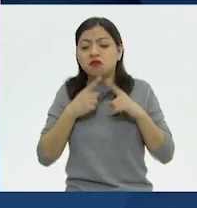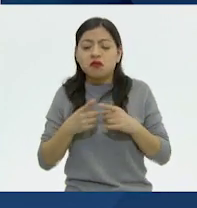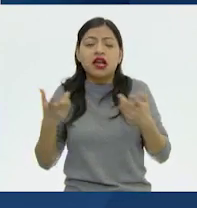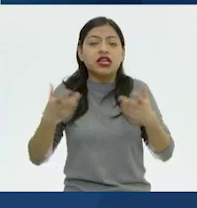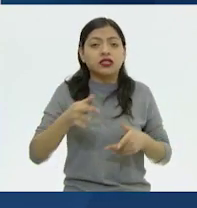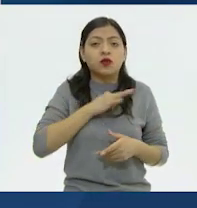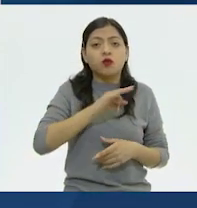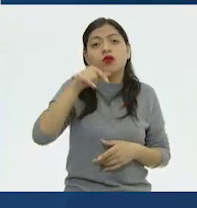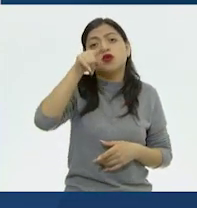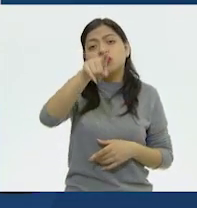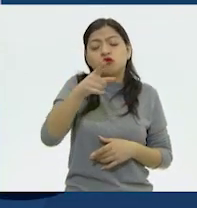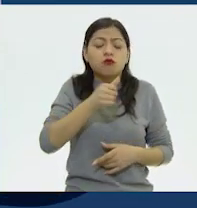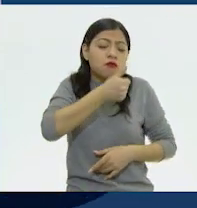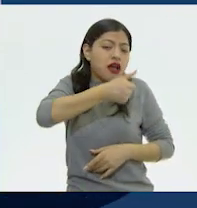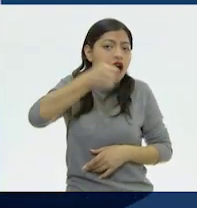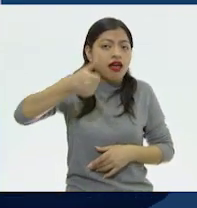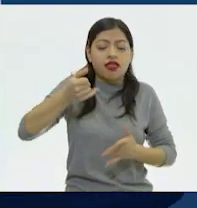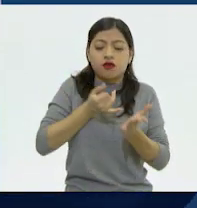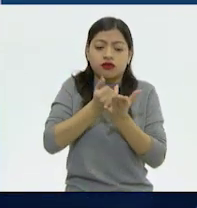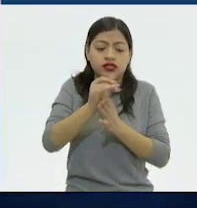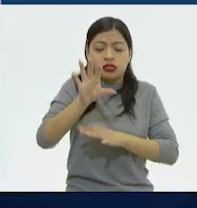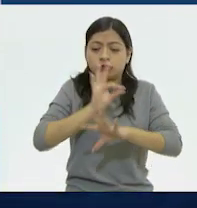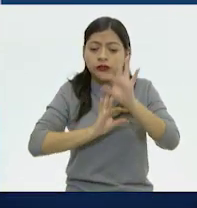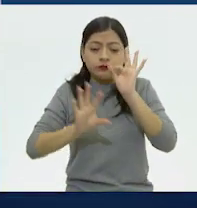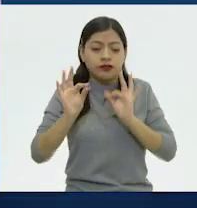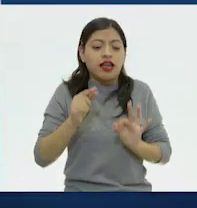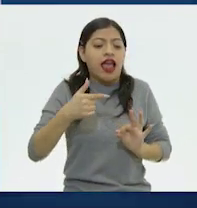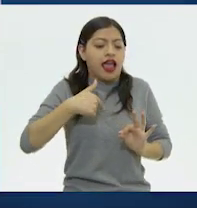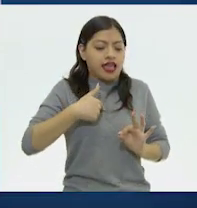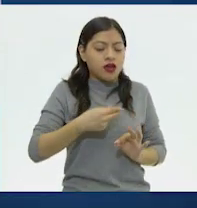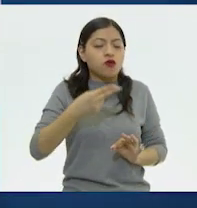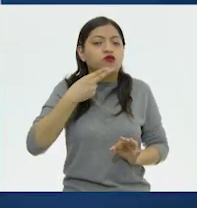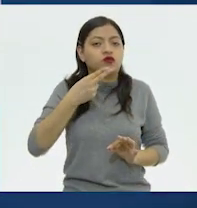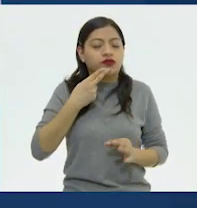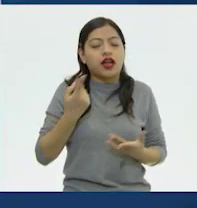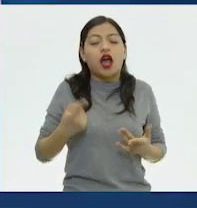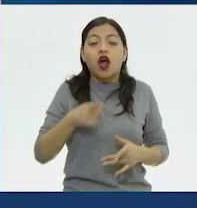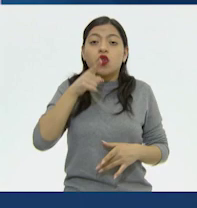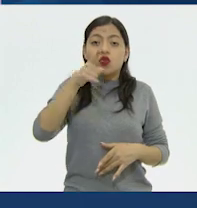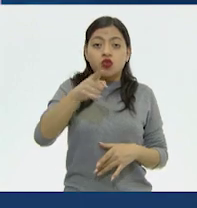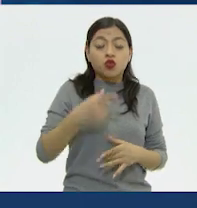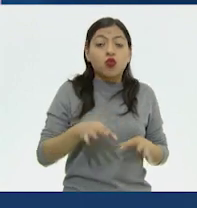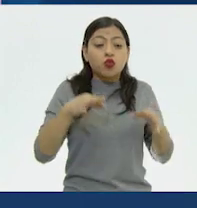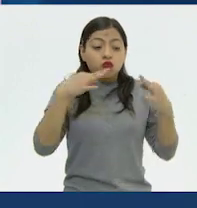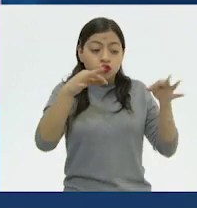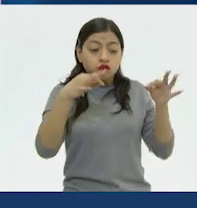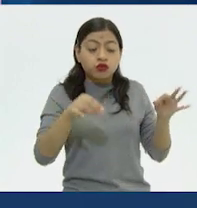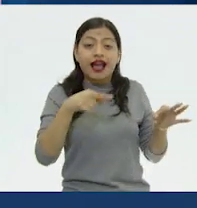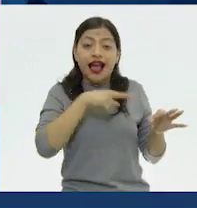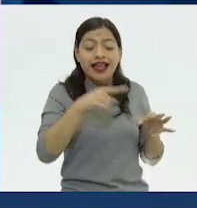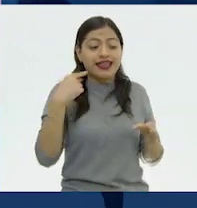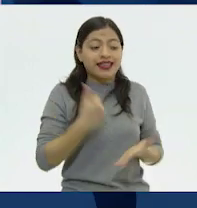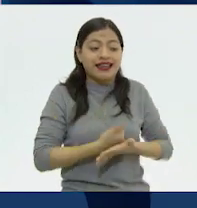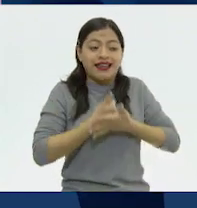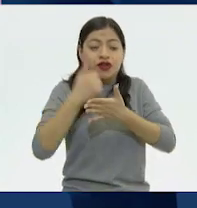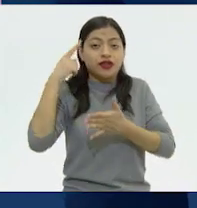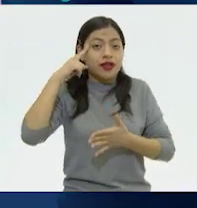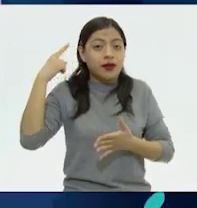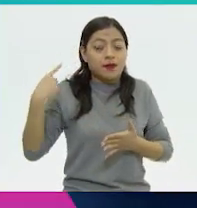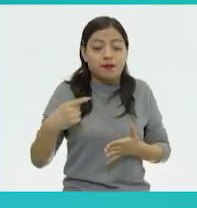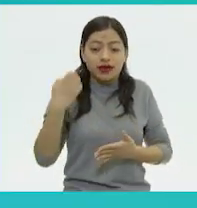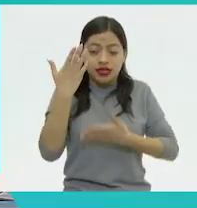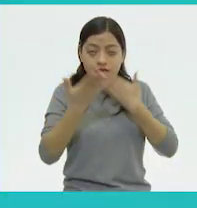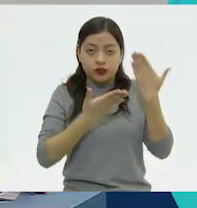de las necesidades de cada individuo. Cuando diseñes tu propia guía de autoestudio, recuerda que tienes